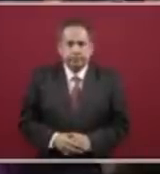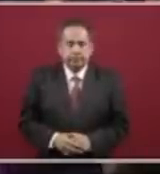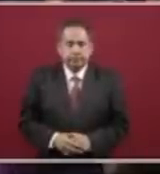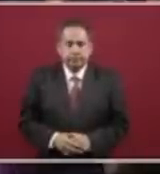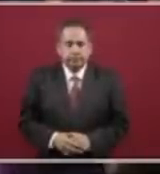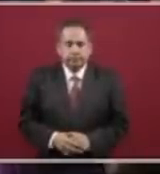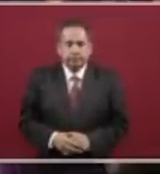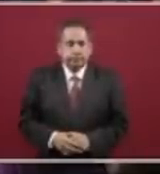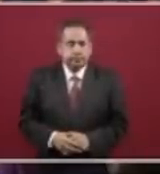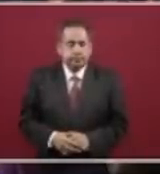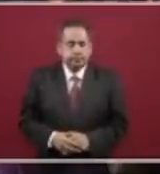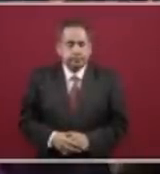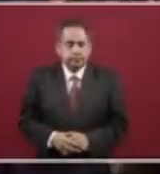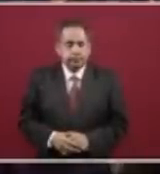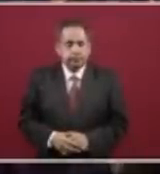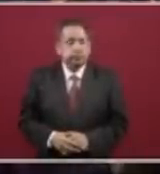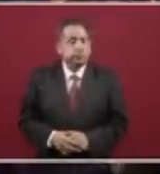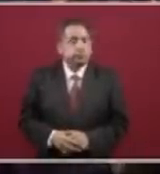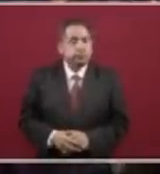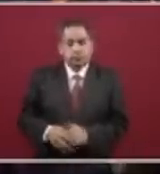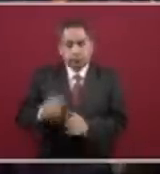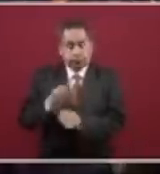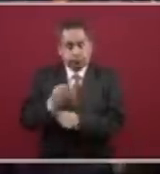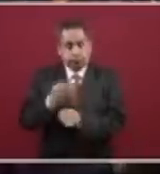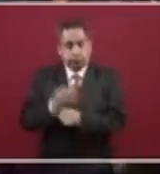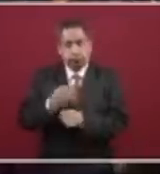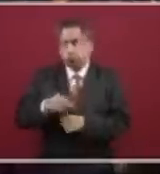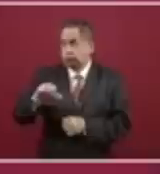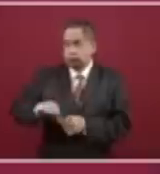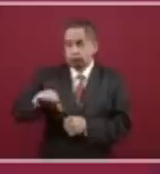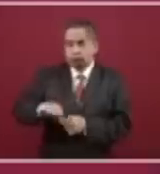se está atendiendo hoy va